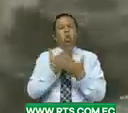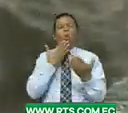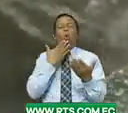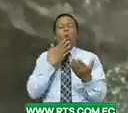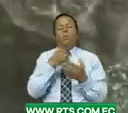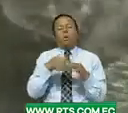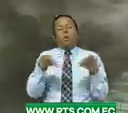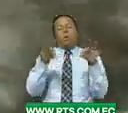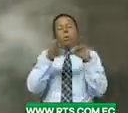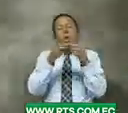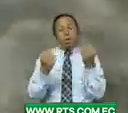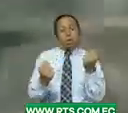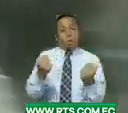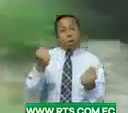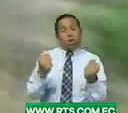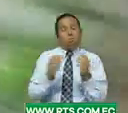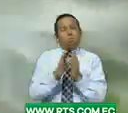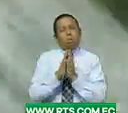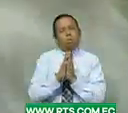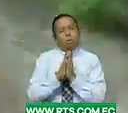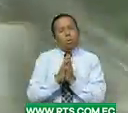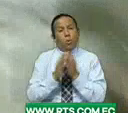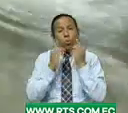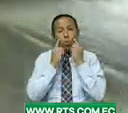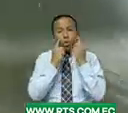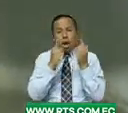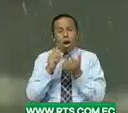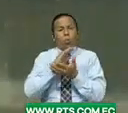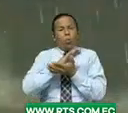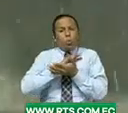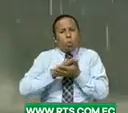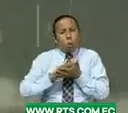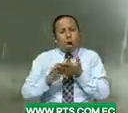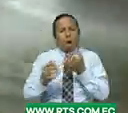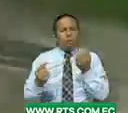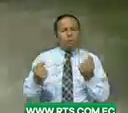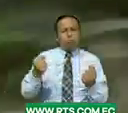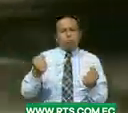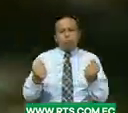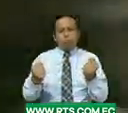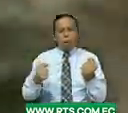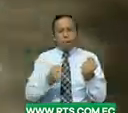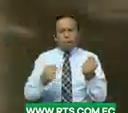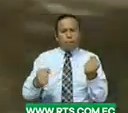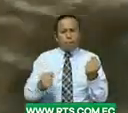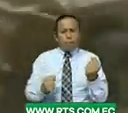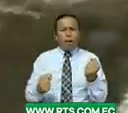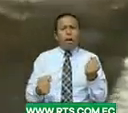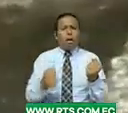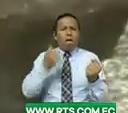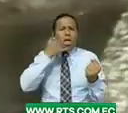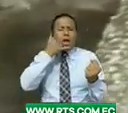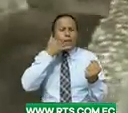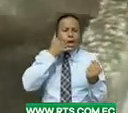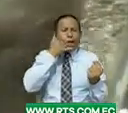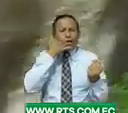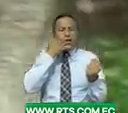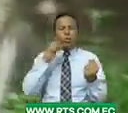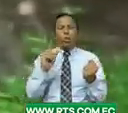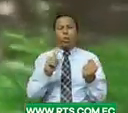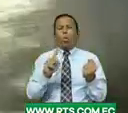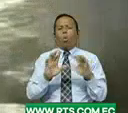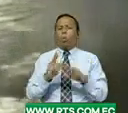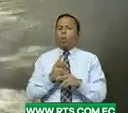que conducen, que lo hagan con muchísimo cuidado, con mucha precaución. No utilice su teléfono celular mientras lo hace,